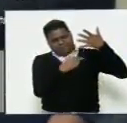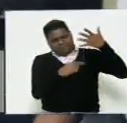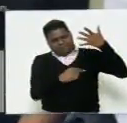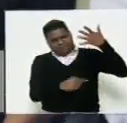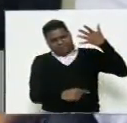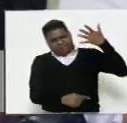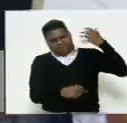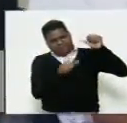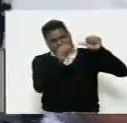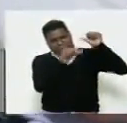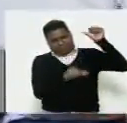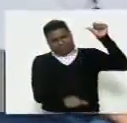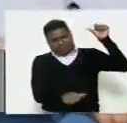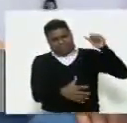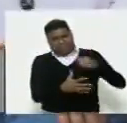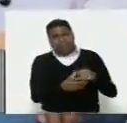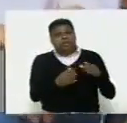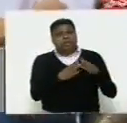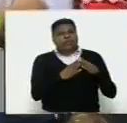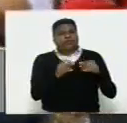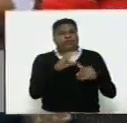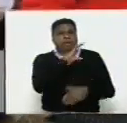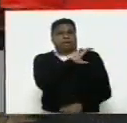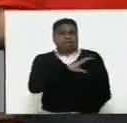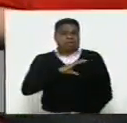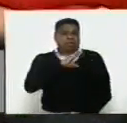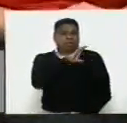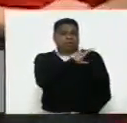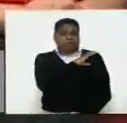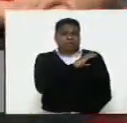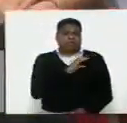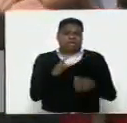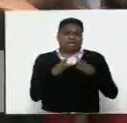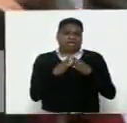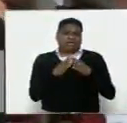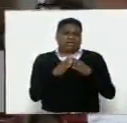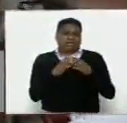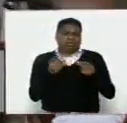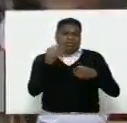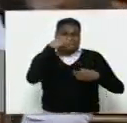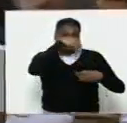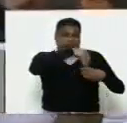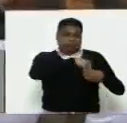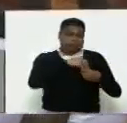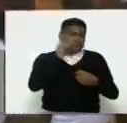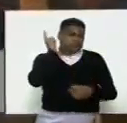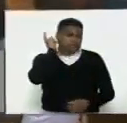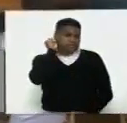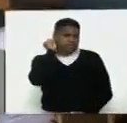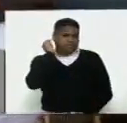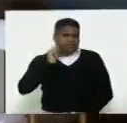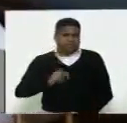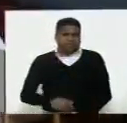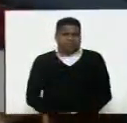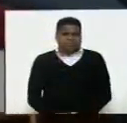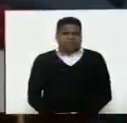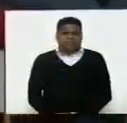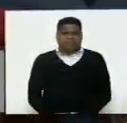a toda la comisión y a todas las miembros de la comisión, mi